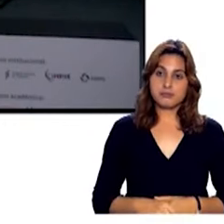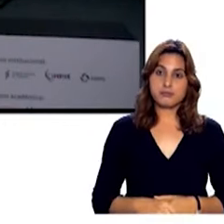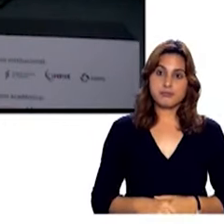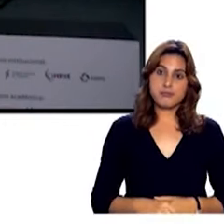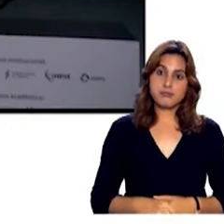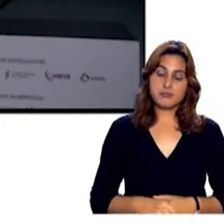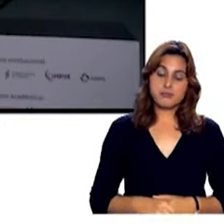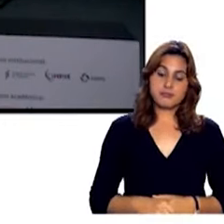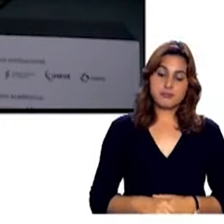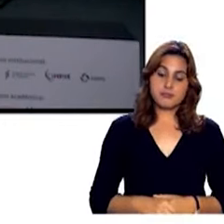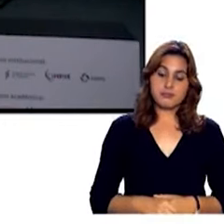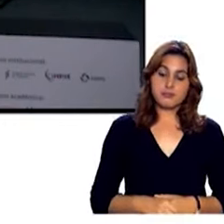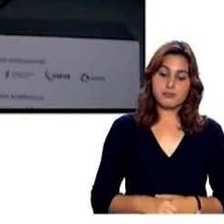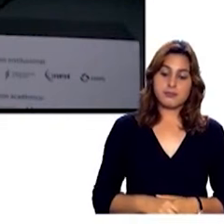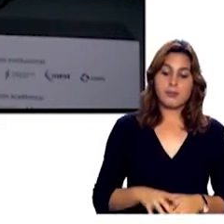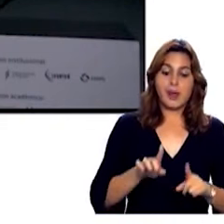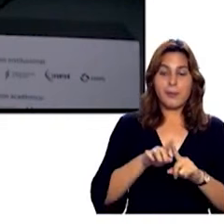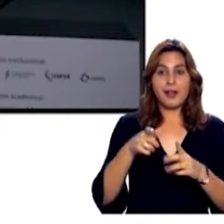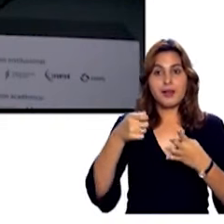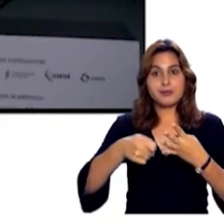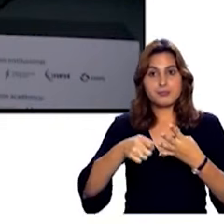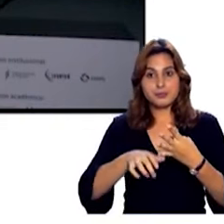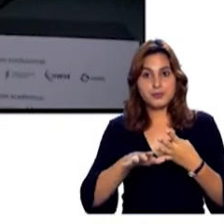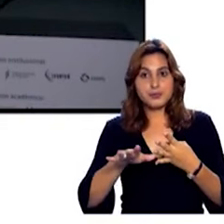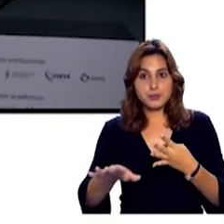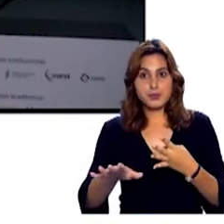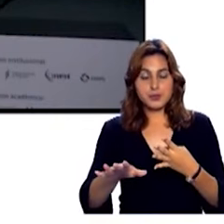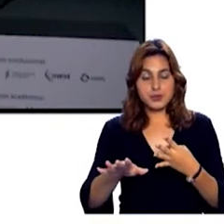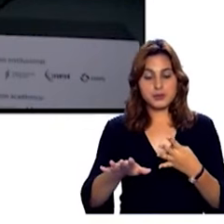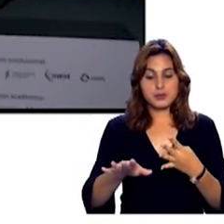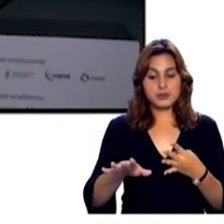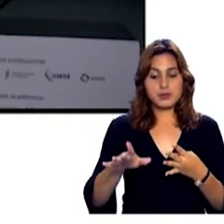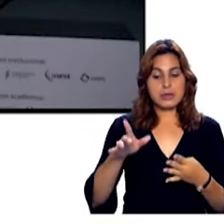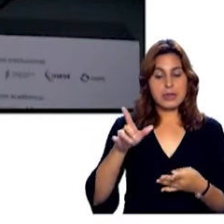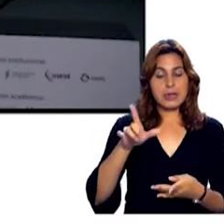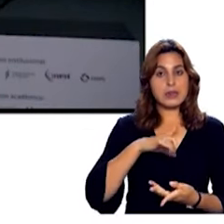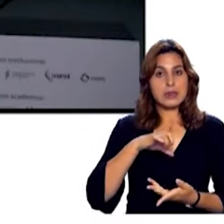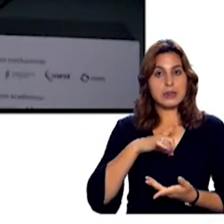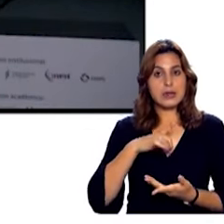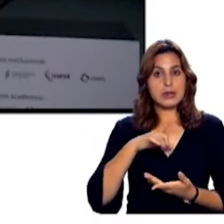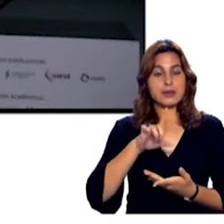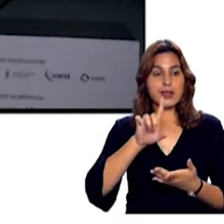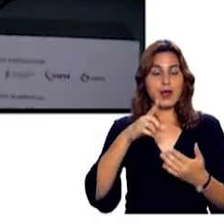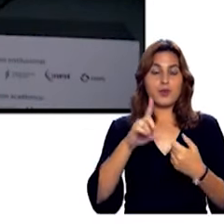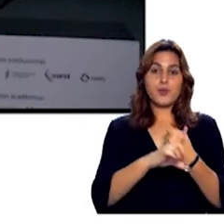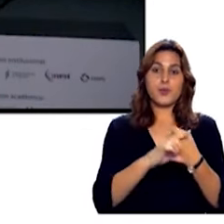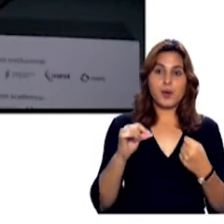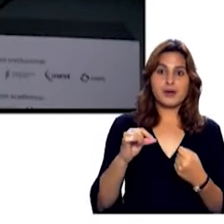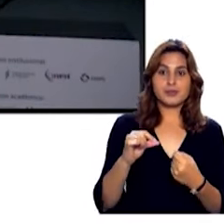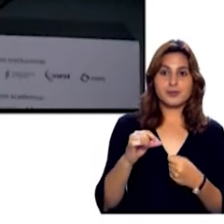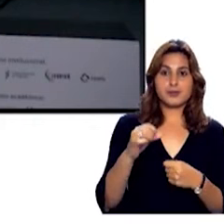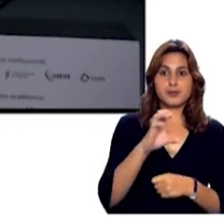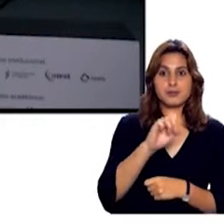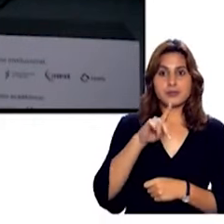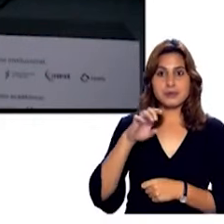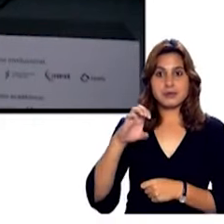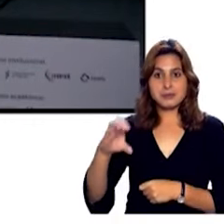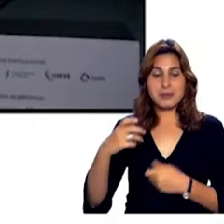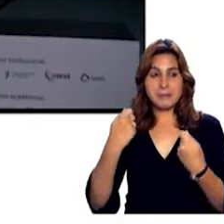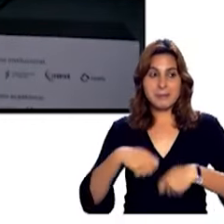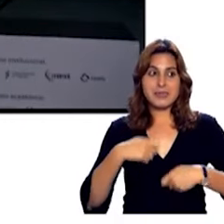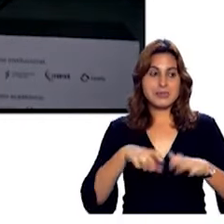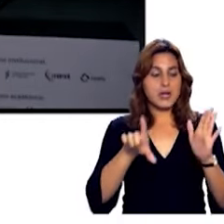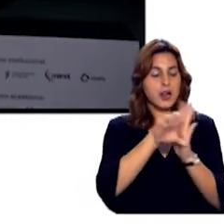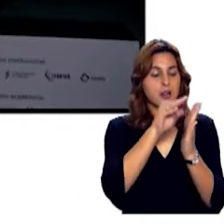para hacer vivo lo que di nuestro artículo 3 del Código Civil Cuando seala que ha de interpretarse la Norma de Acuerdo a la realidad